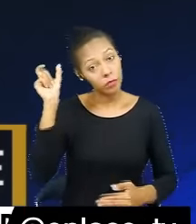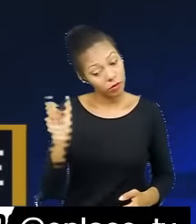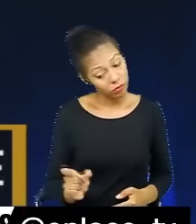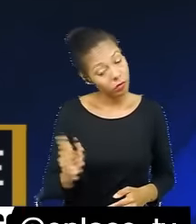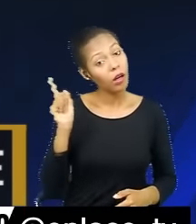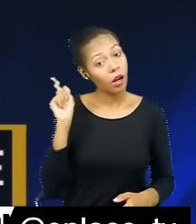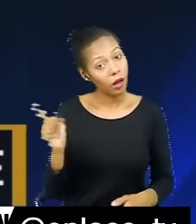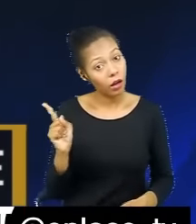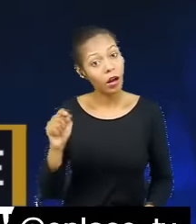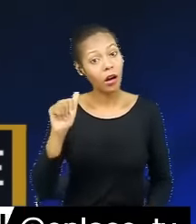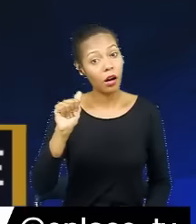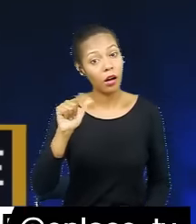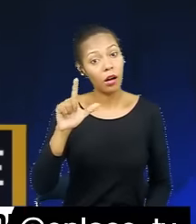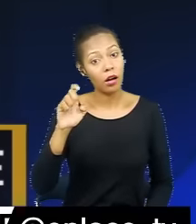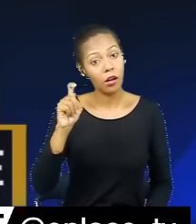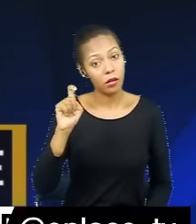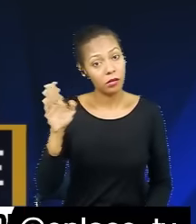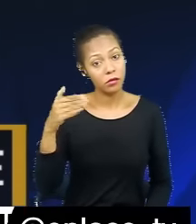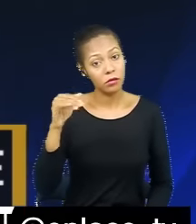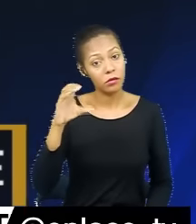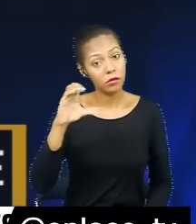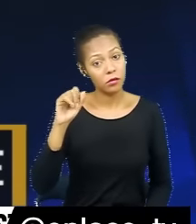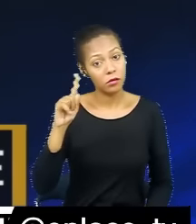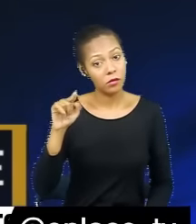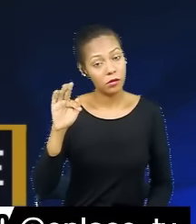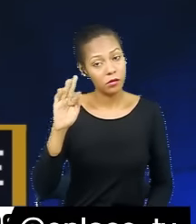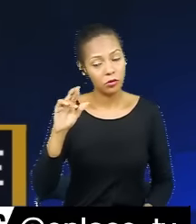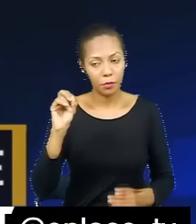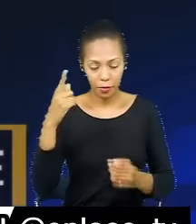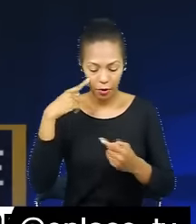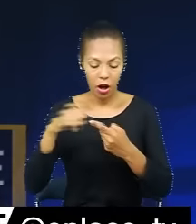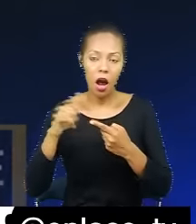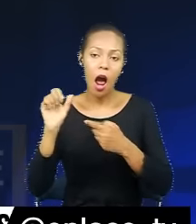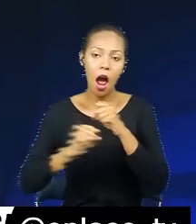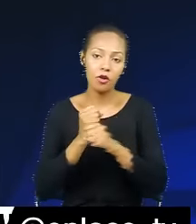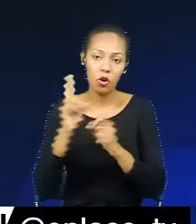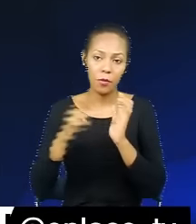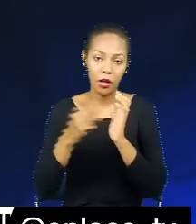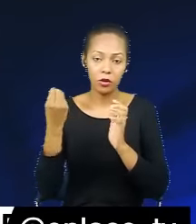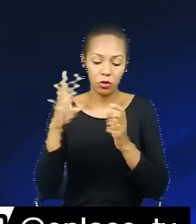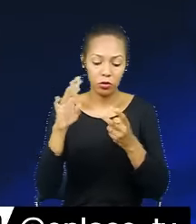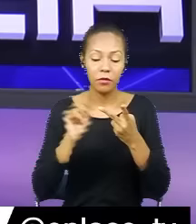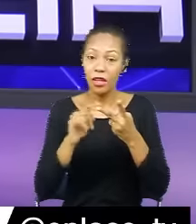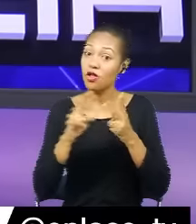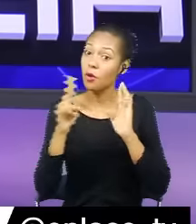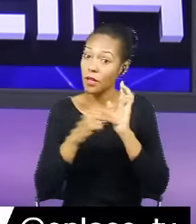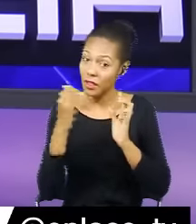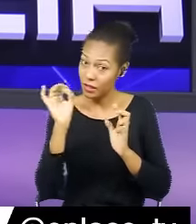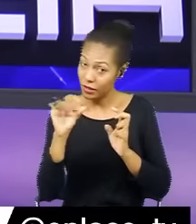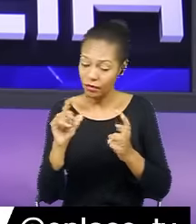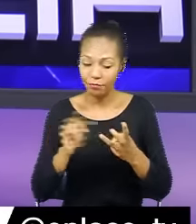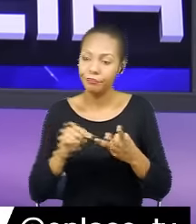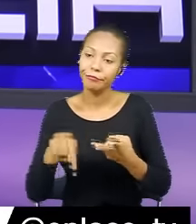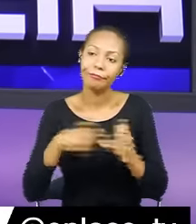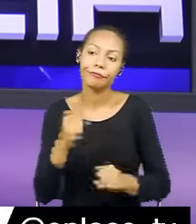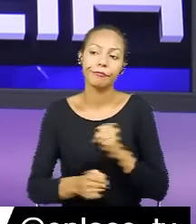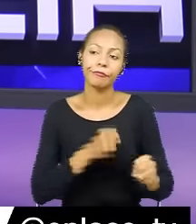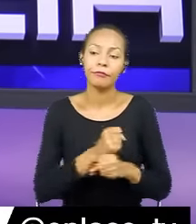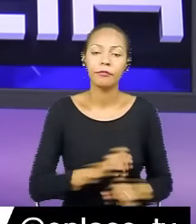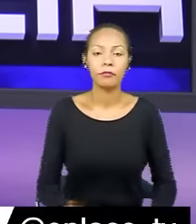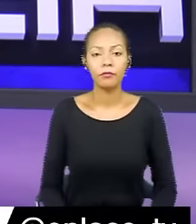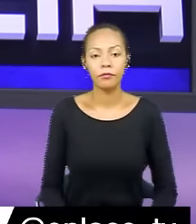el dirigente Alex Castro, el primero de ellos en 2014 y el segundo en el 2015. Y un hombre al parecer